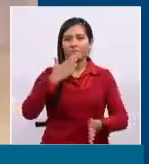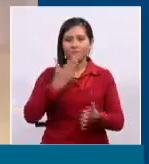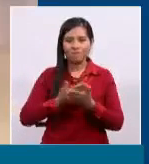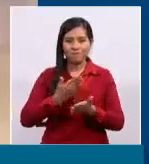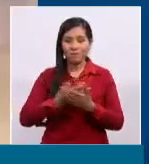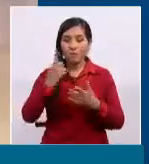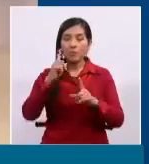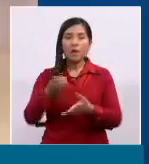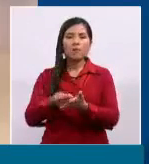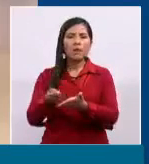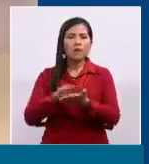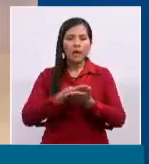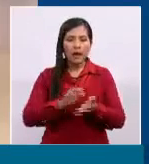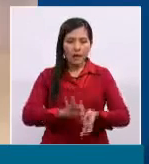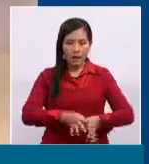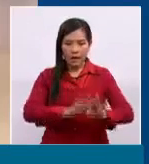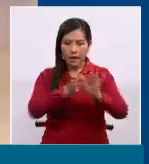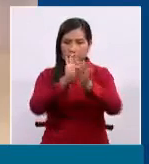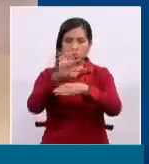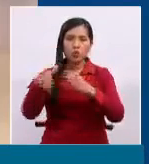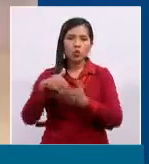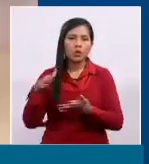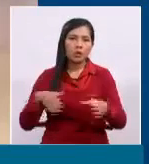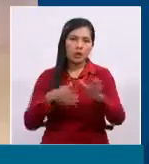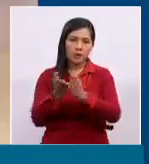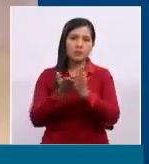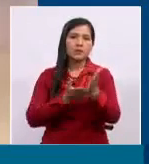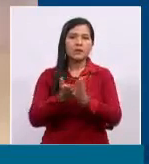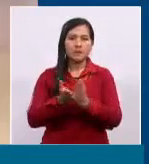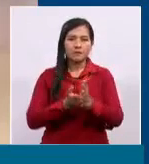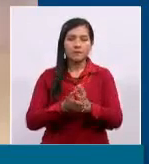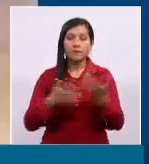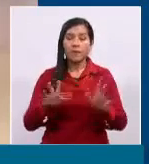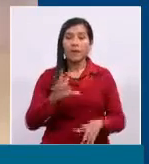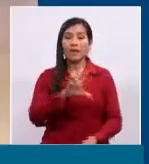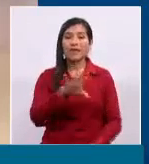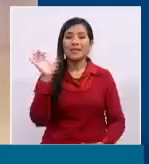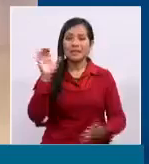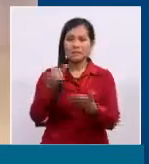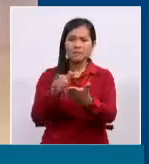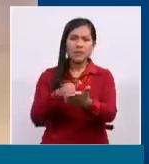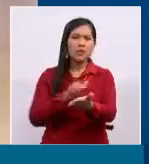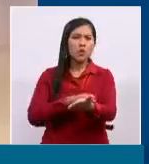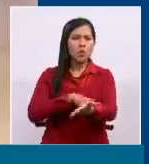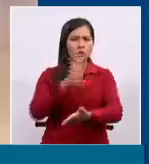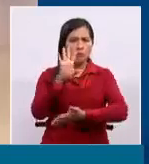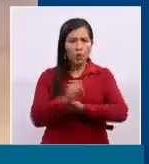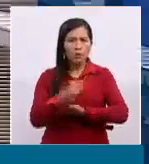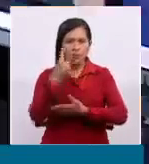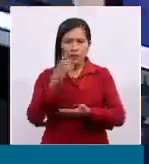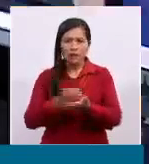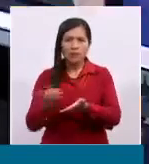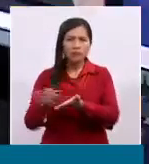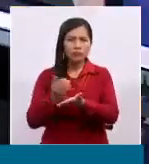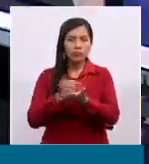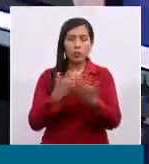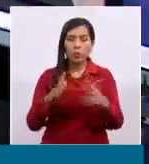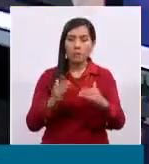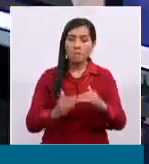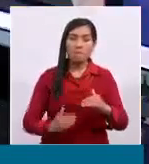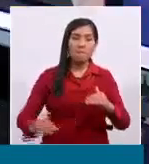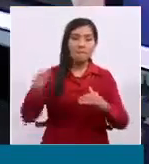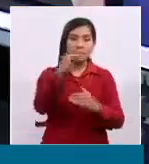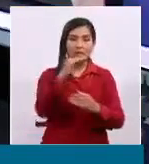hermano. Bien, entonces más de 300 millones de bolivianos de recaudación que ha superado las expectativas